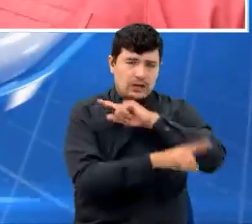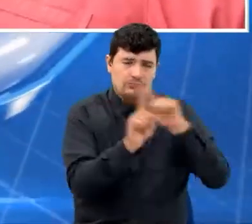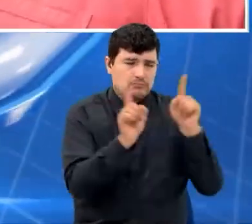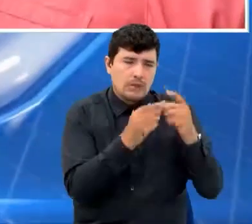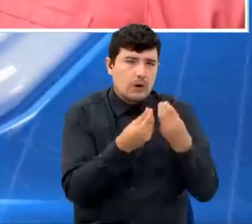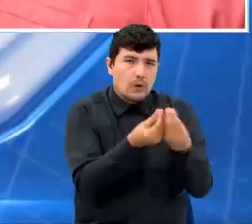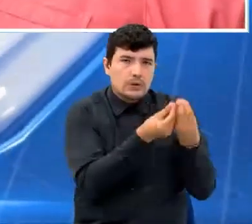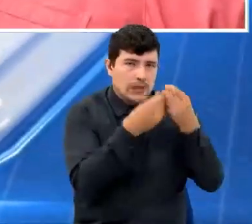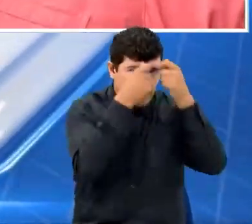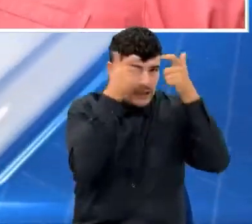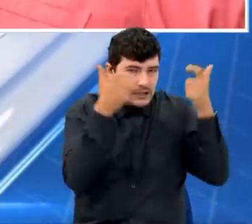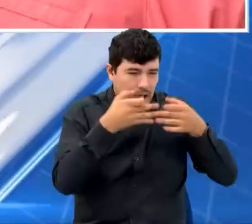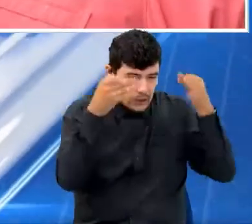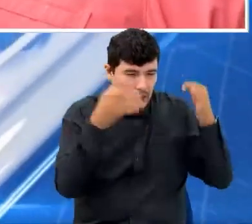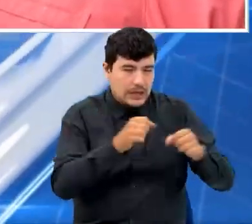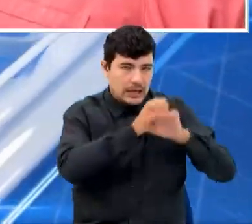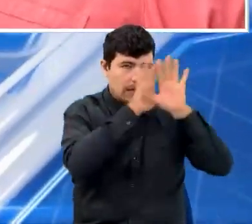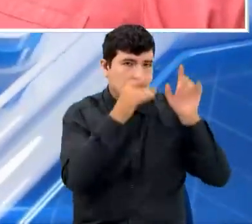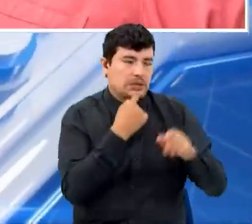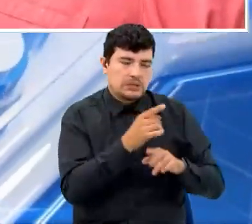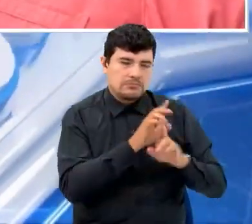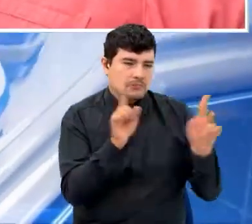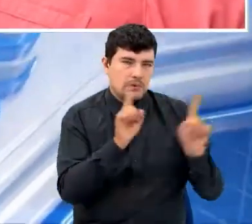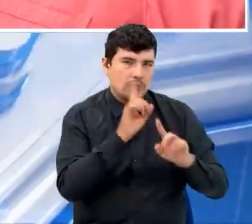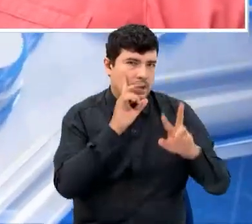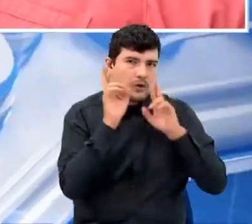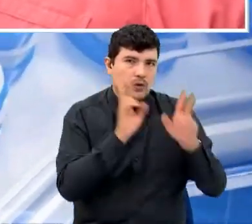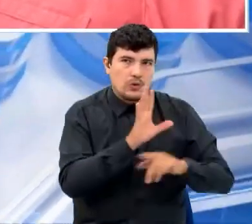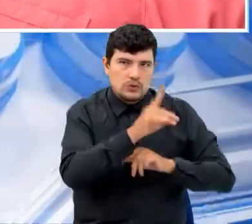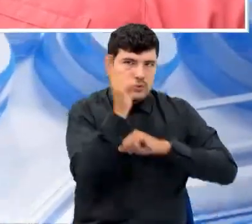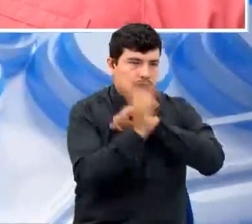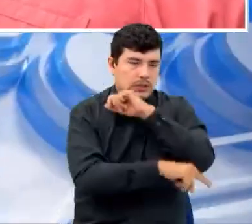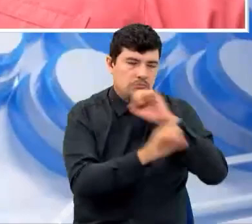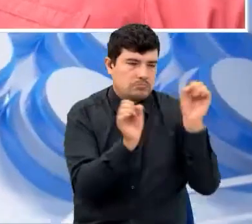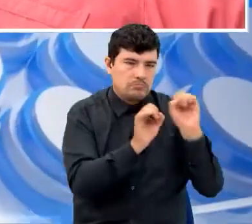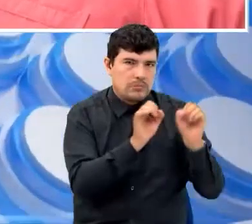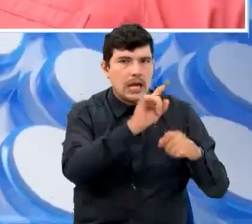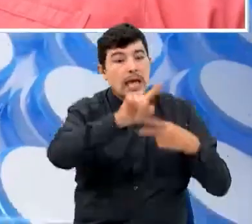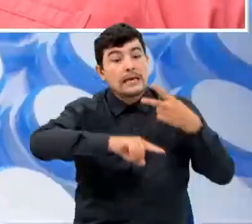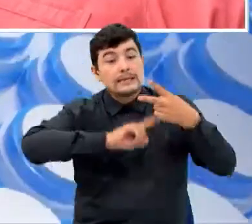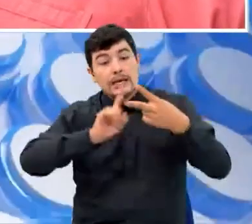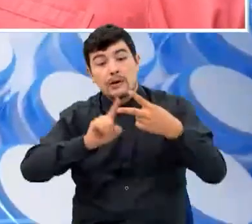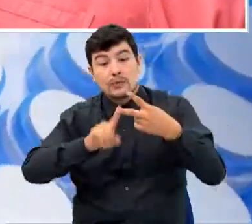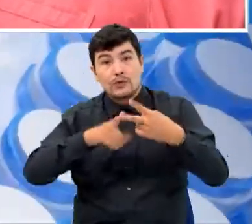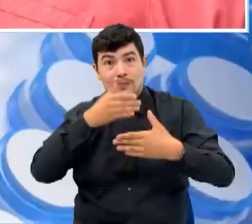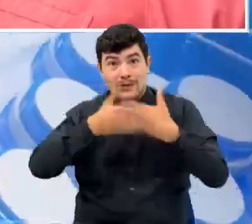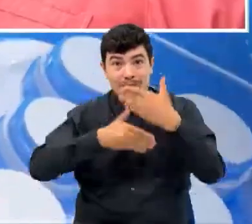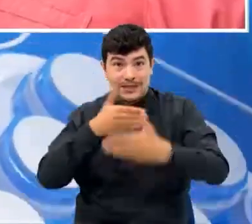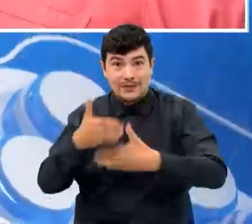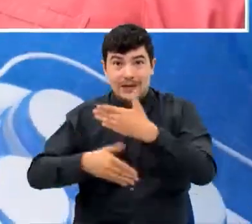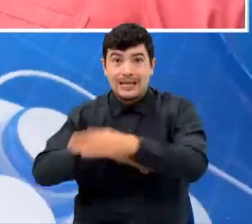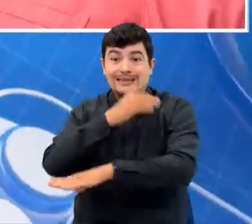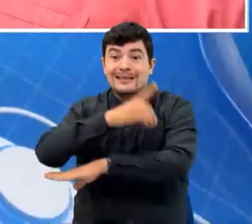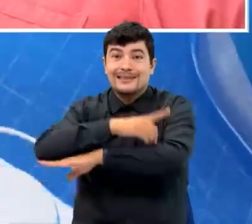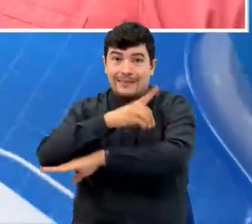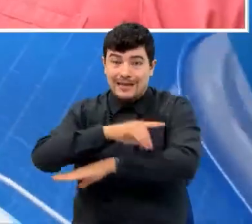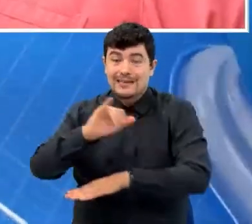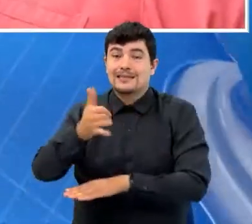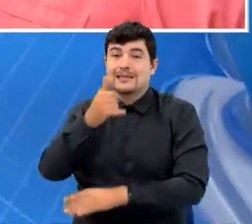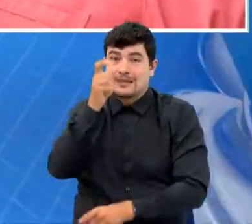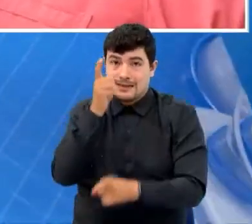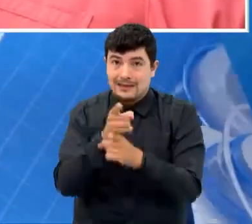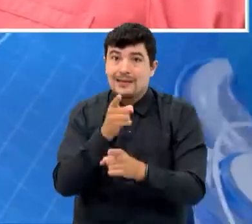esclarecido muy tajantemente, no es un proceso sancionatorio. En la parte de disciplina sí tendrían que